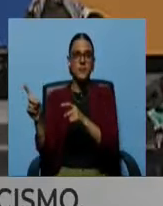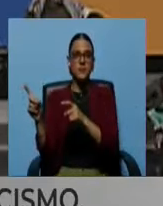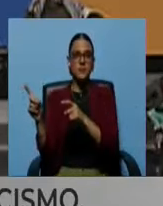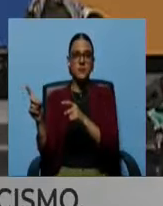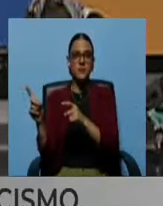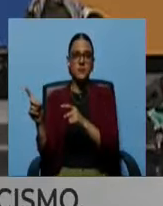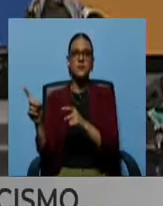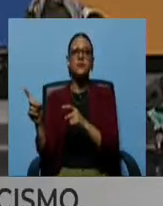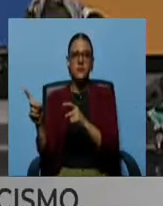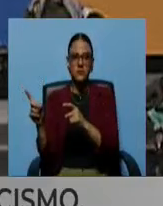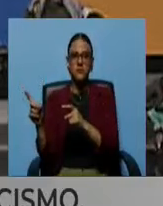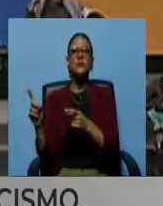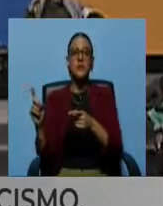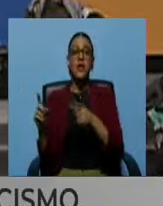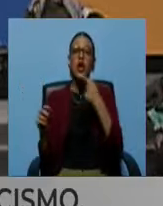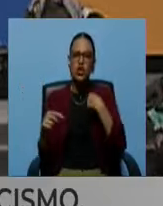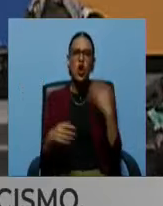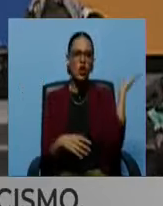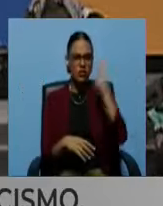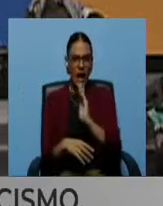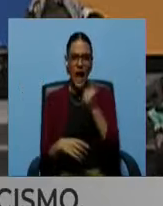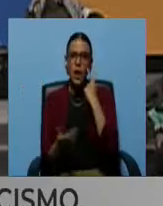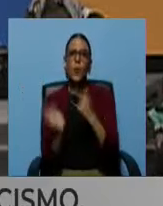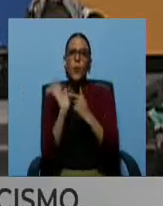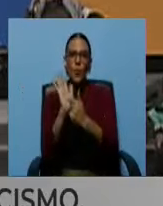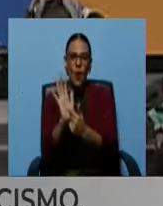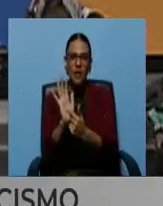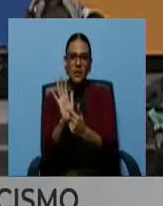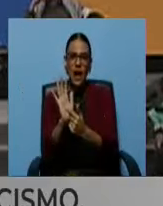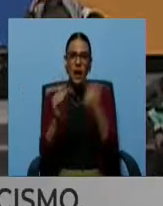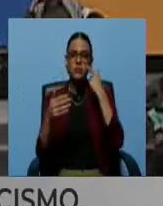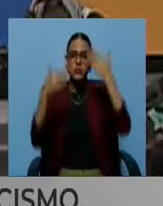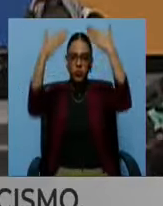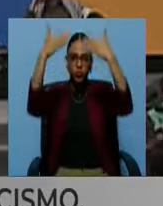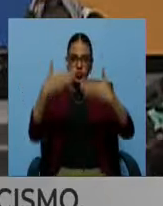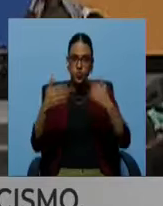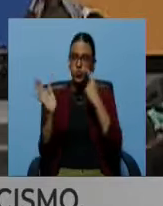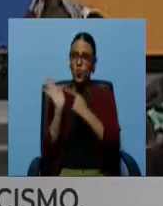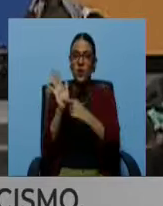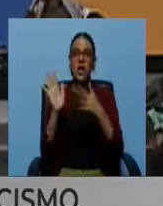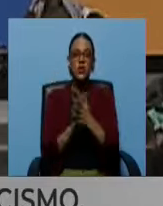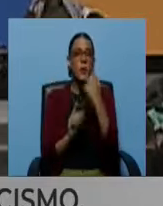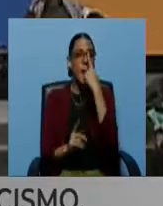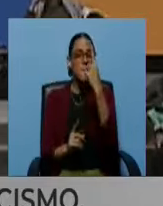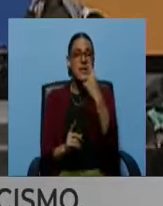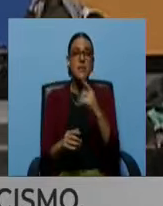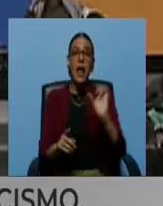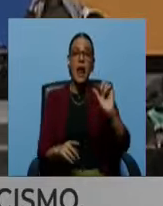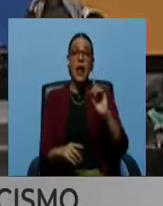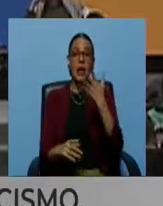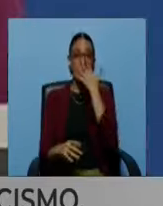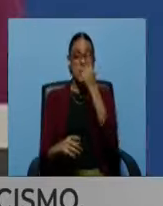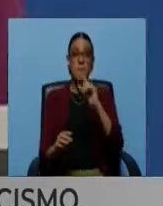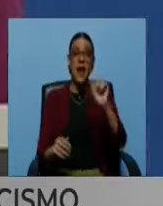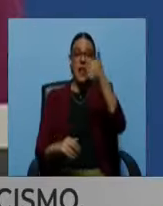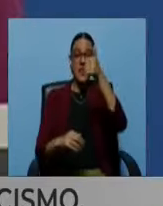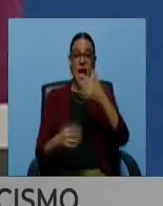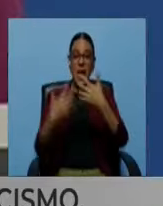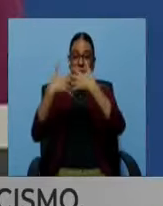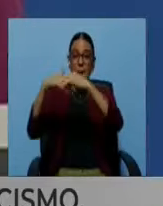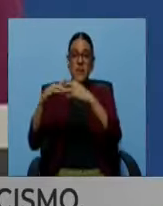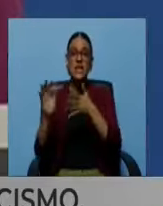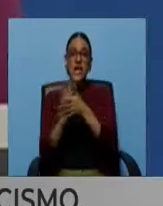Yo traje una lámina de las principales 10 empresas, compañías